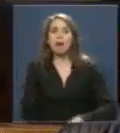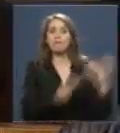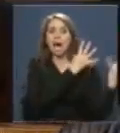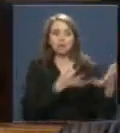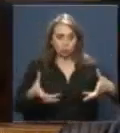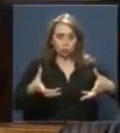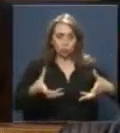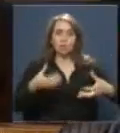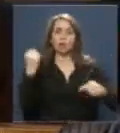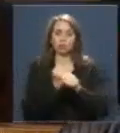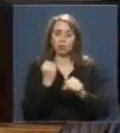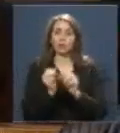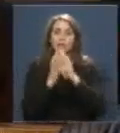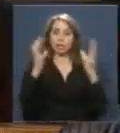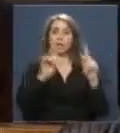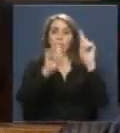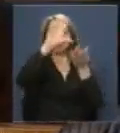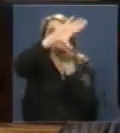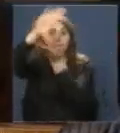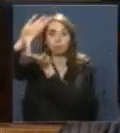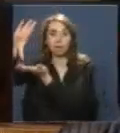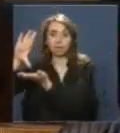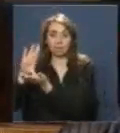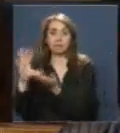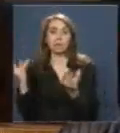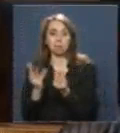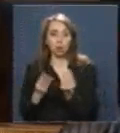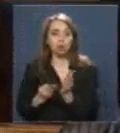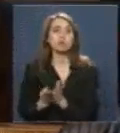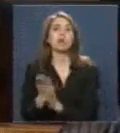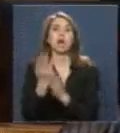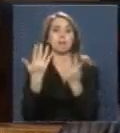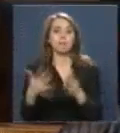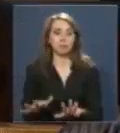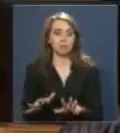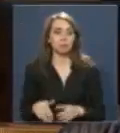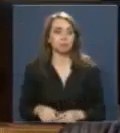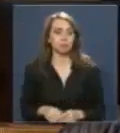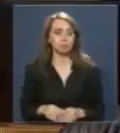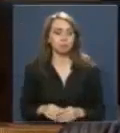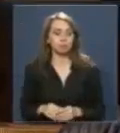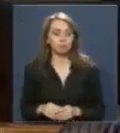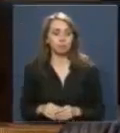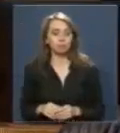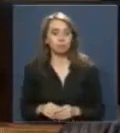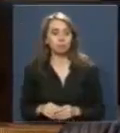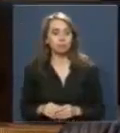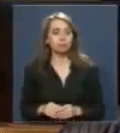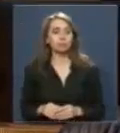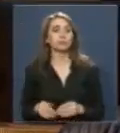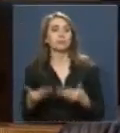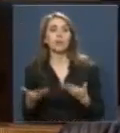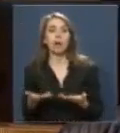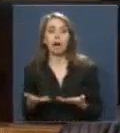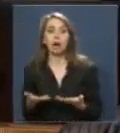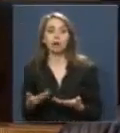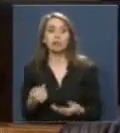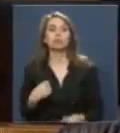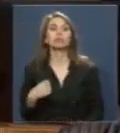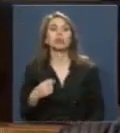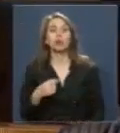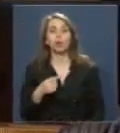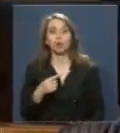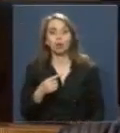tarea gigantesca que algunos países, muy pocos, han emprendido. Por el momento, tengo